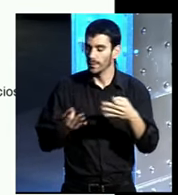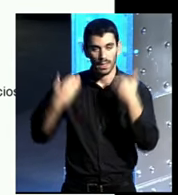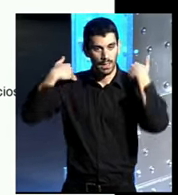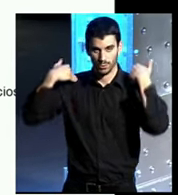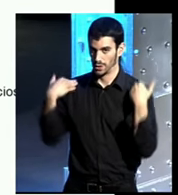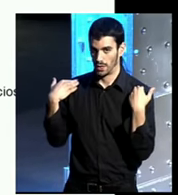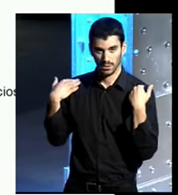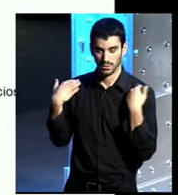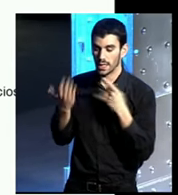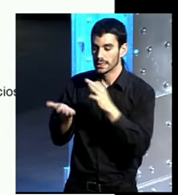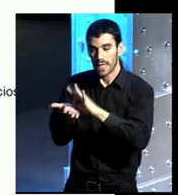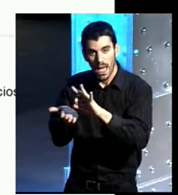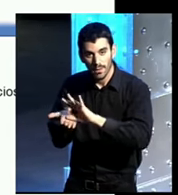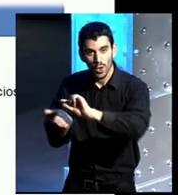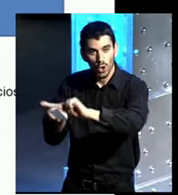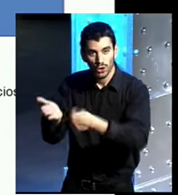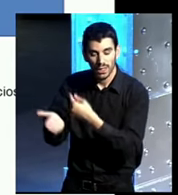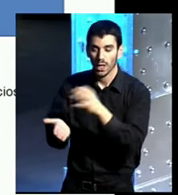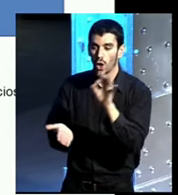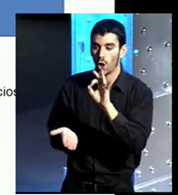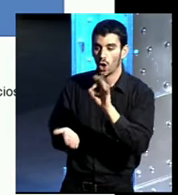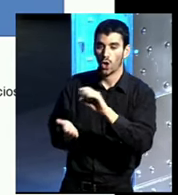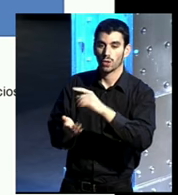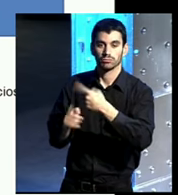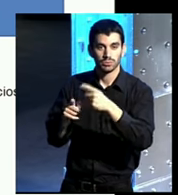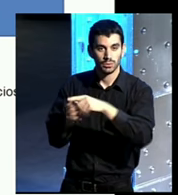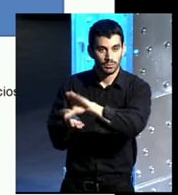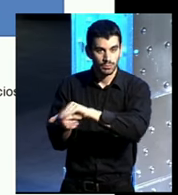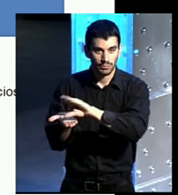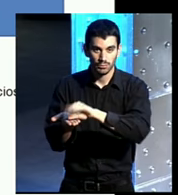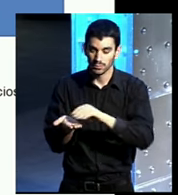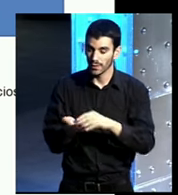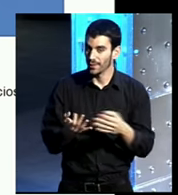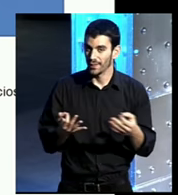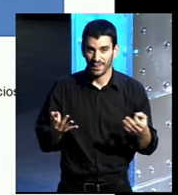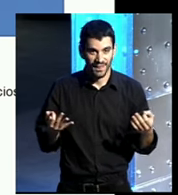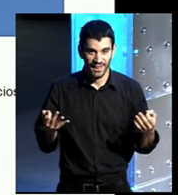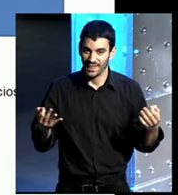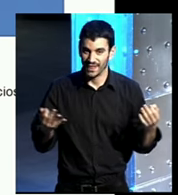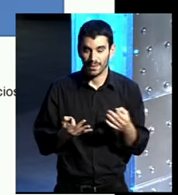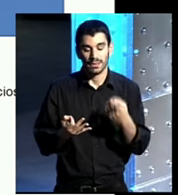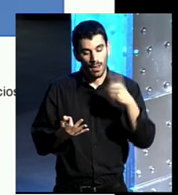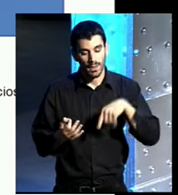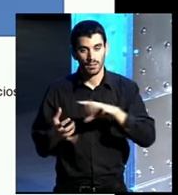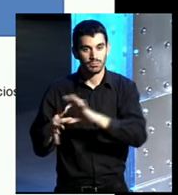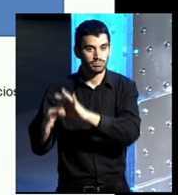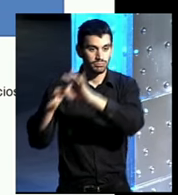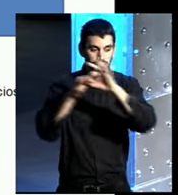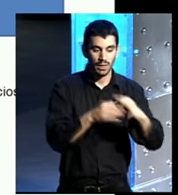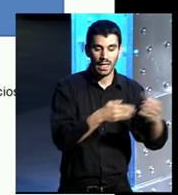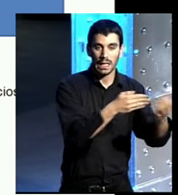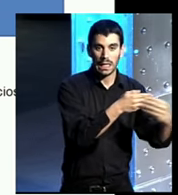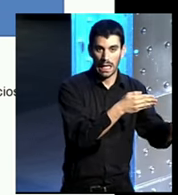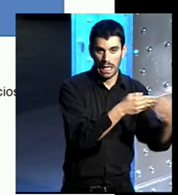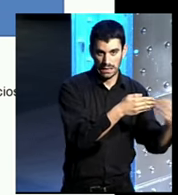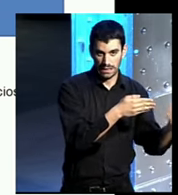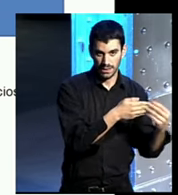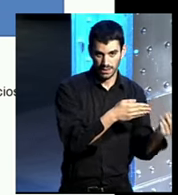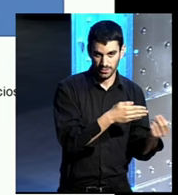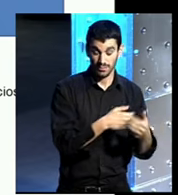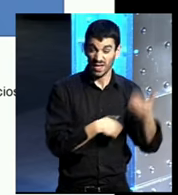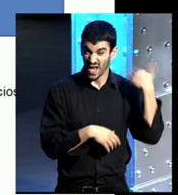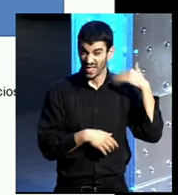a los servicios que ofrece y cómo afectan estos a los clientes. La RSE como filantropía tenía